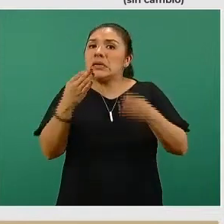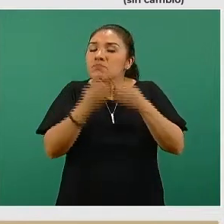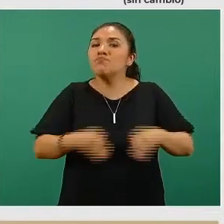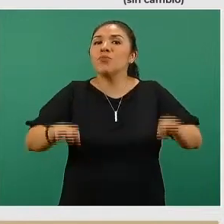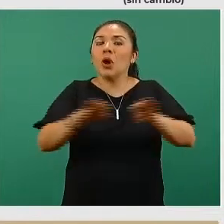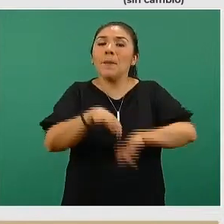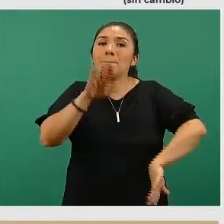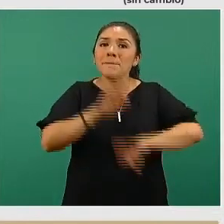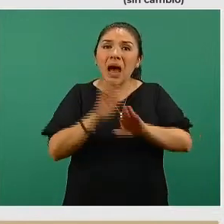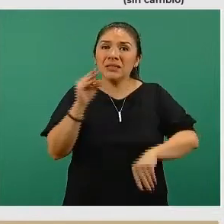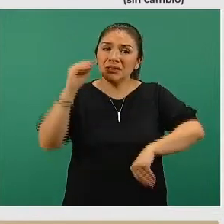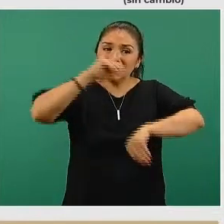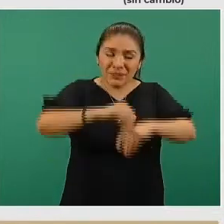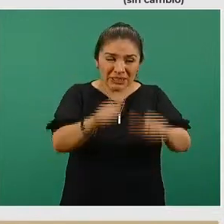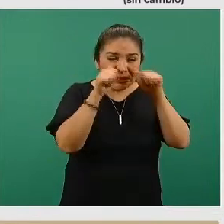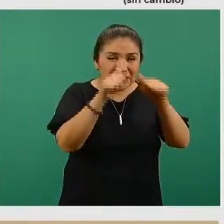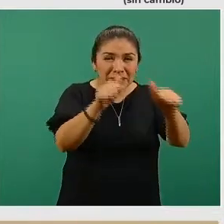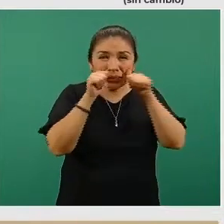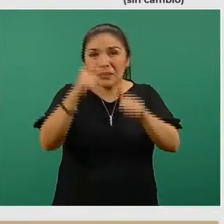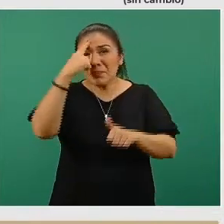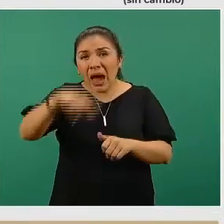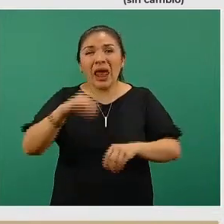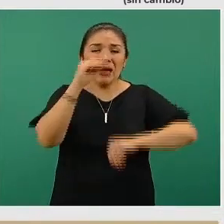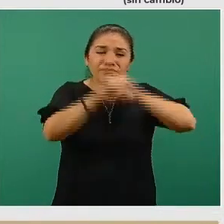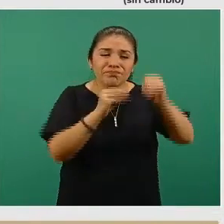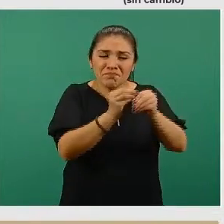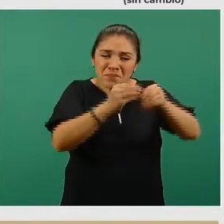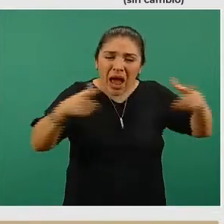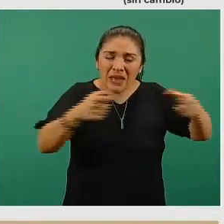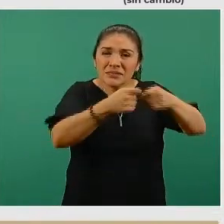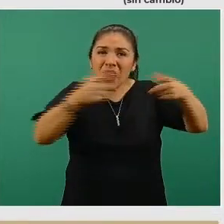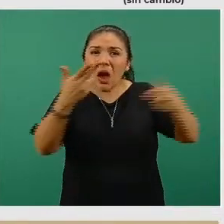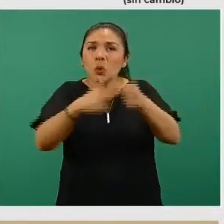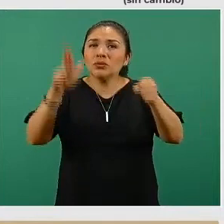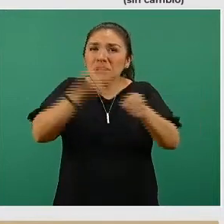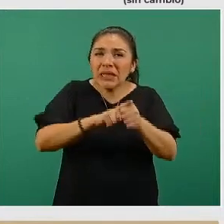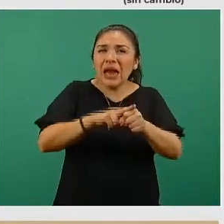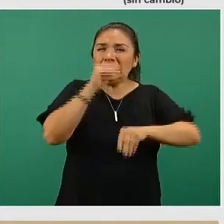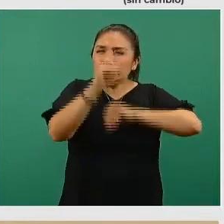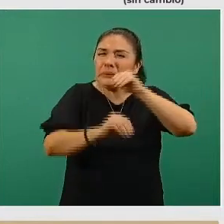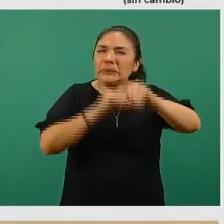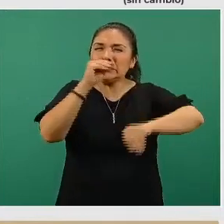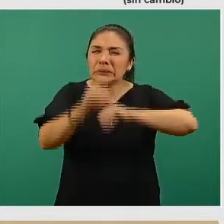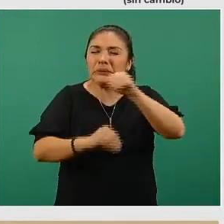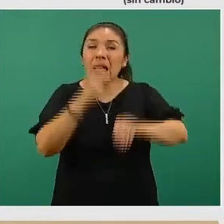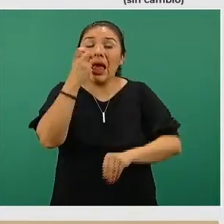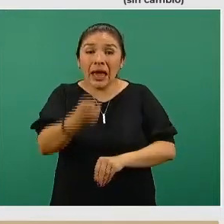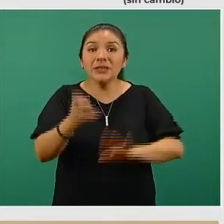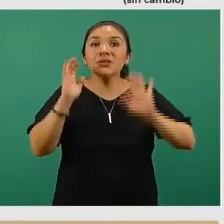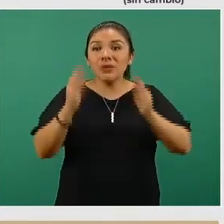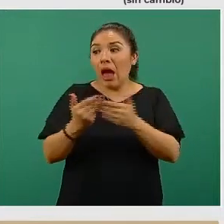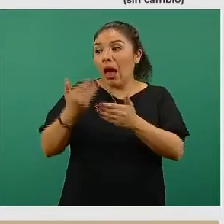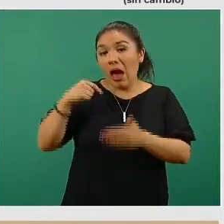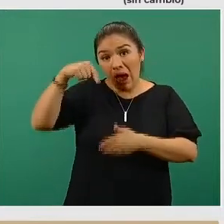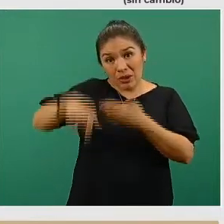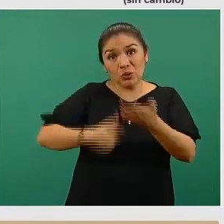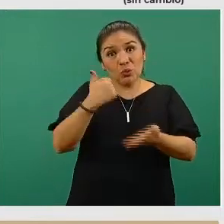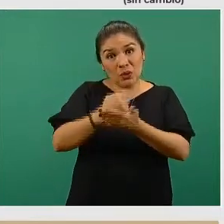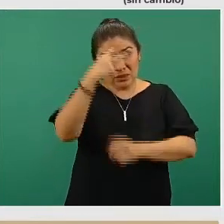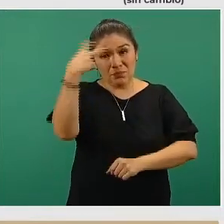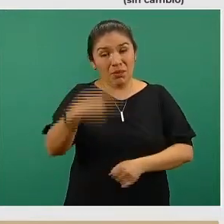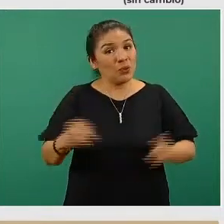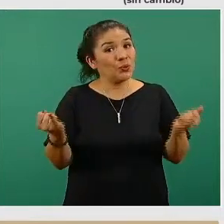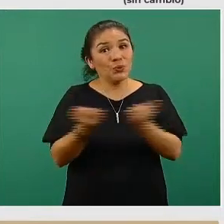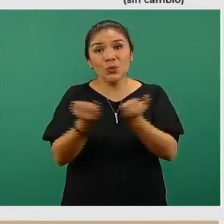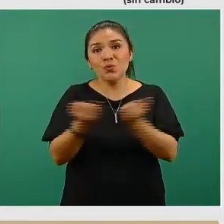activar y seguir convirtiendo, expandiendo unidades, y eso fue mucho lo que se hizo en Ciudad de México, en muchas